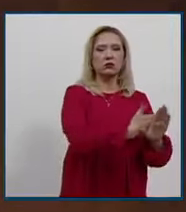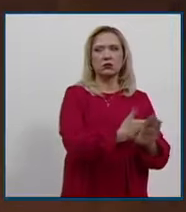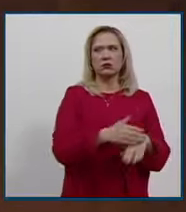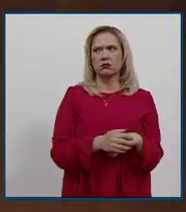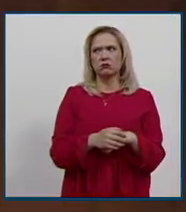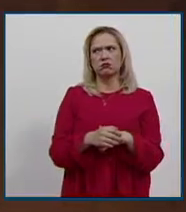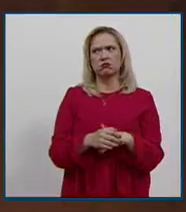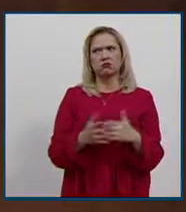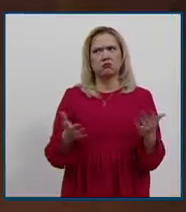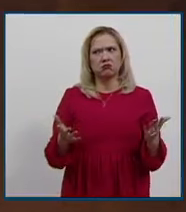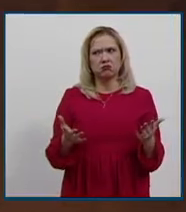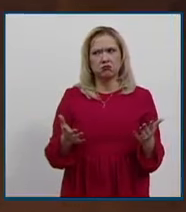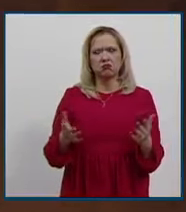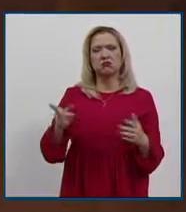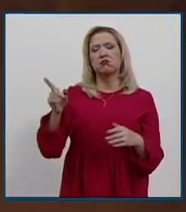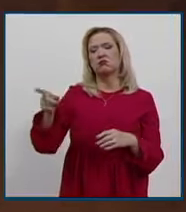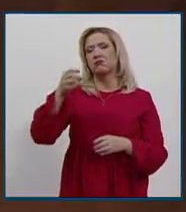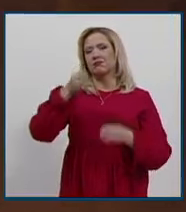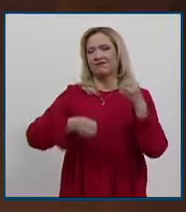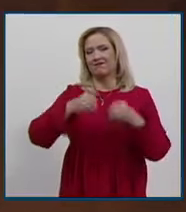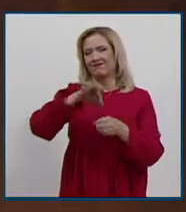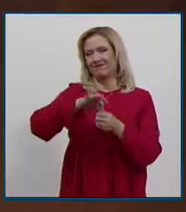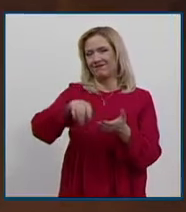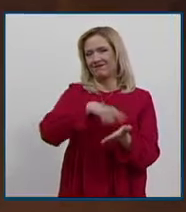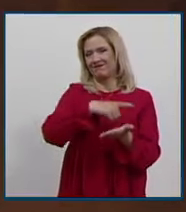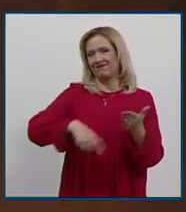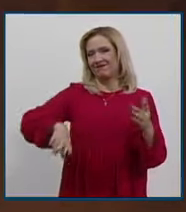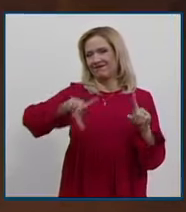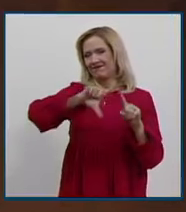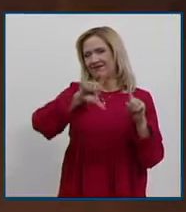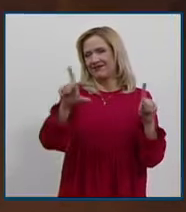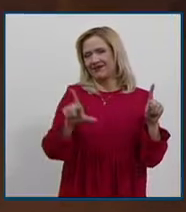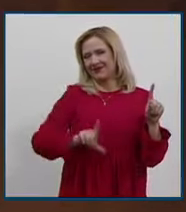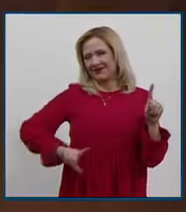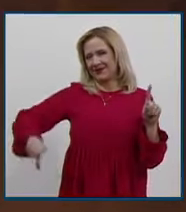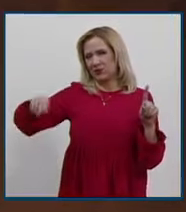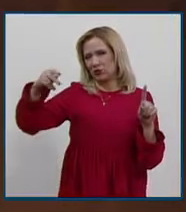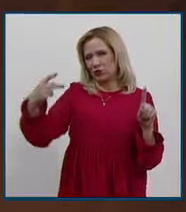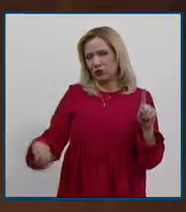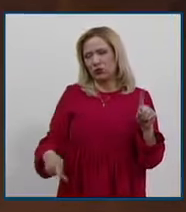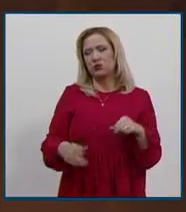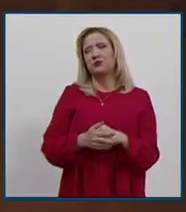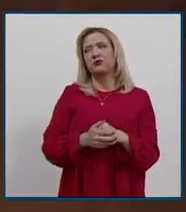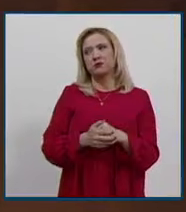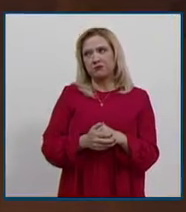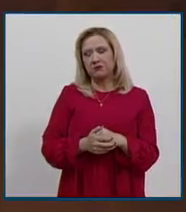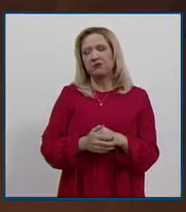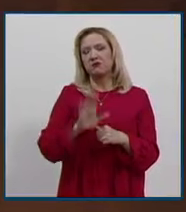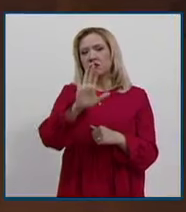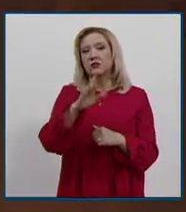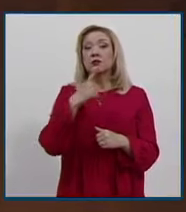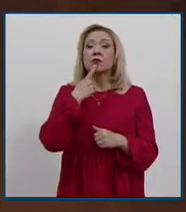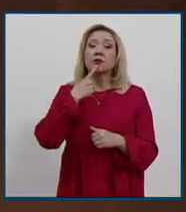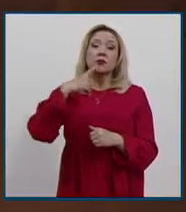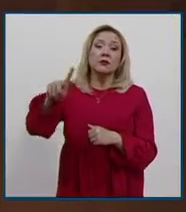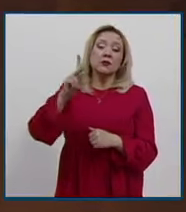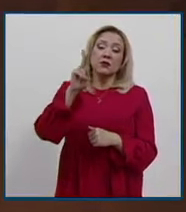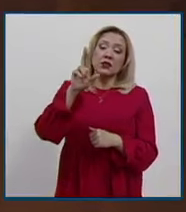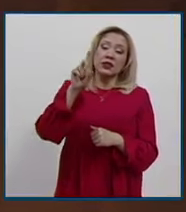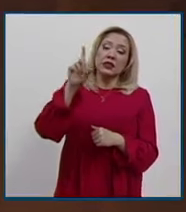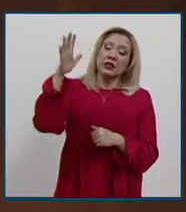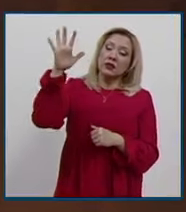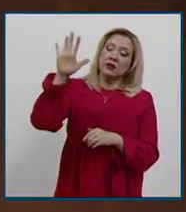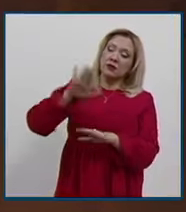federal el tribunal electoral del poder judicial de la federación confirmó el desechamiento de la queja presentada por el PRD